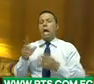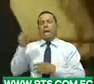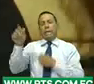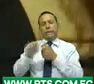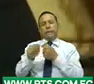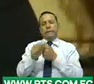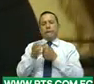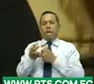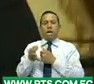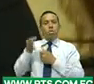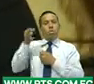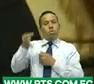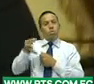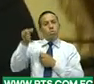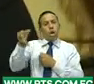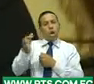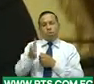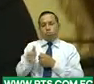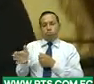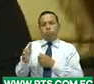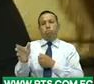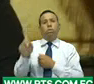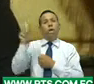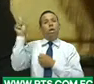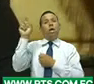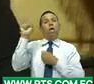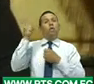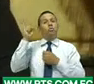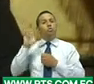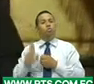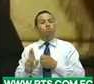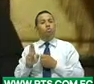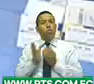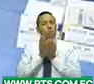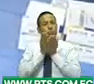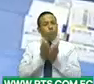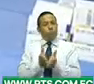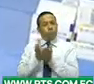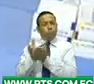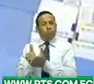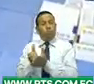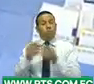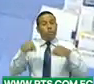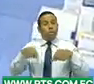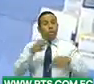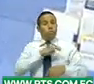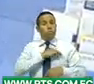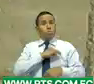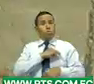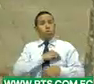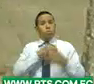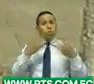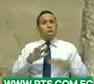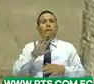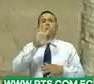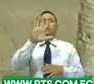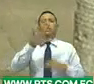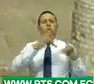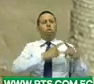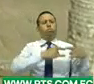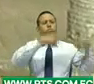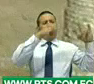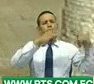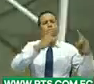y una más en Puerto Marítimo. En total el municipio de Guayaquil pone 5 carpas